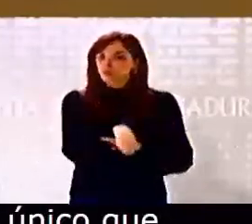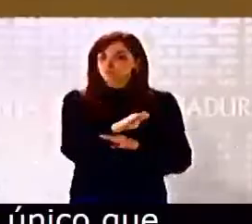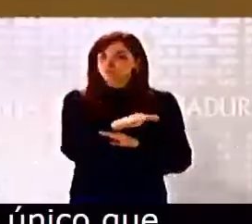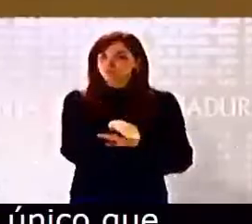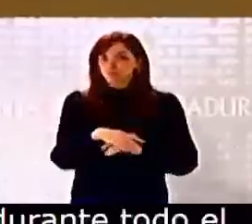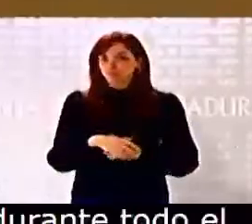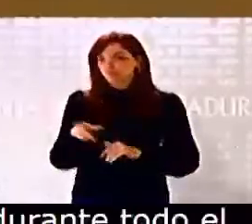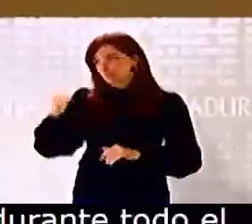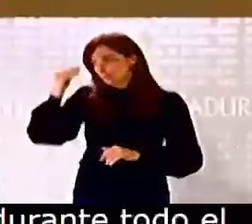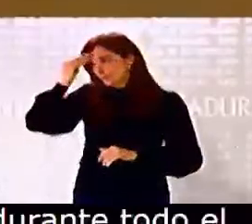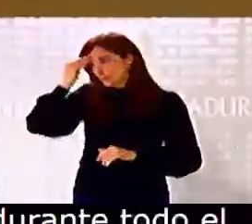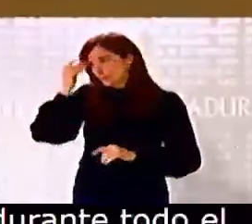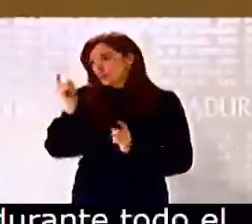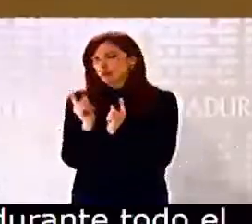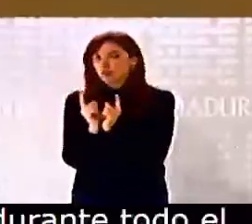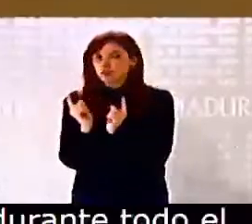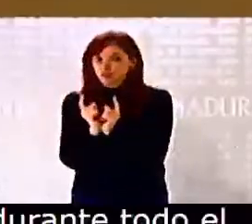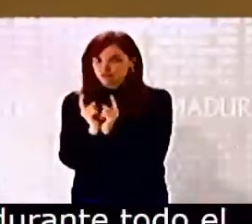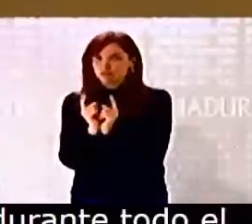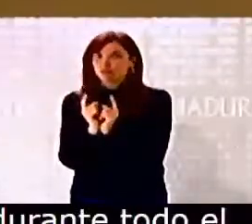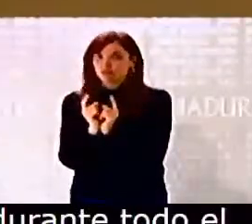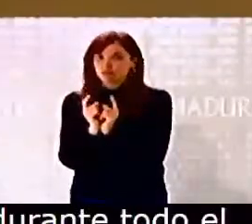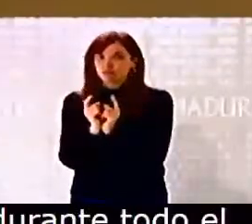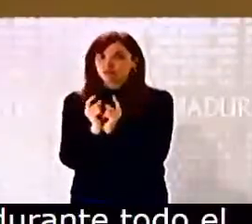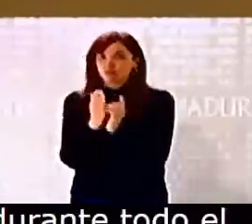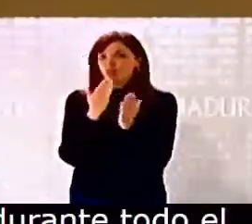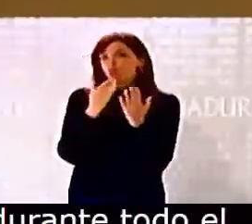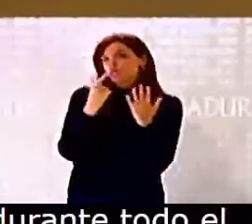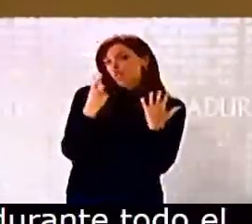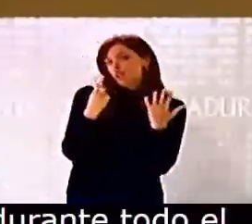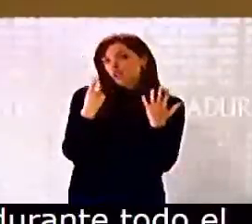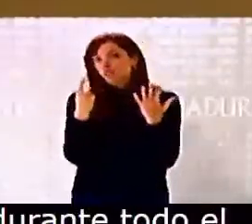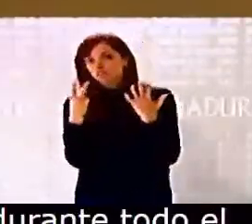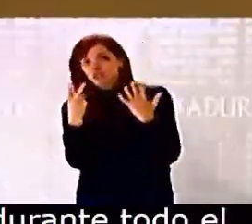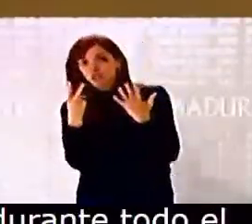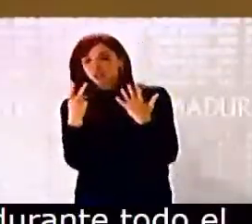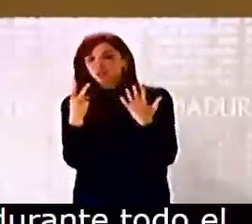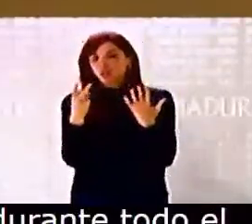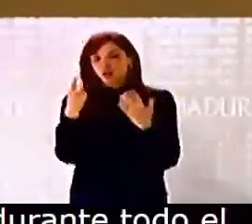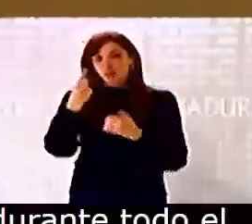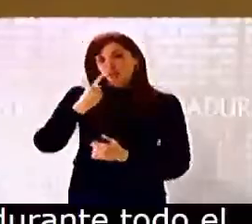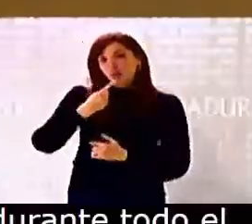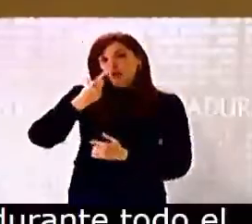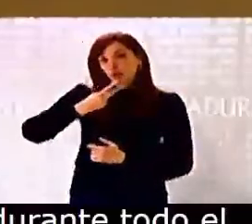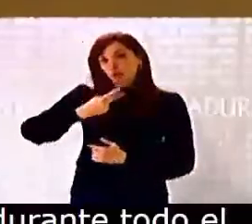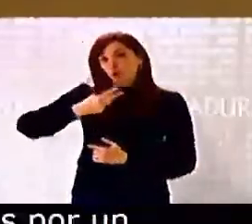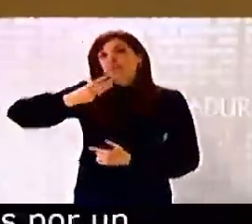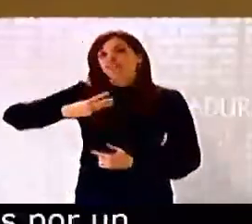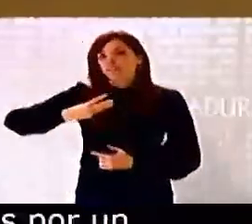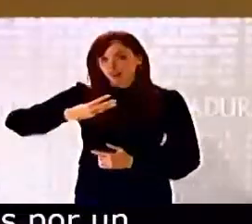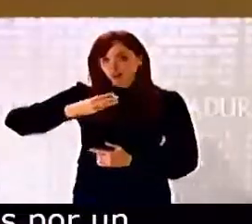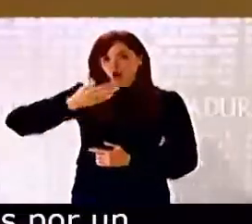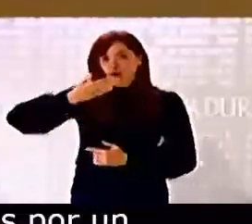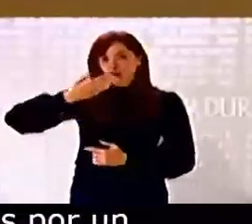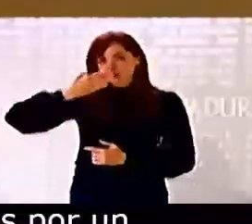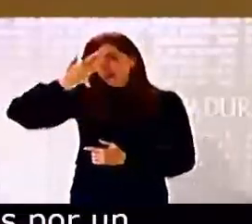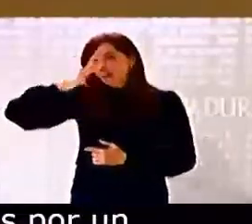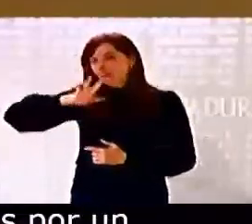que significa para los niños y niñas de 6 años, de 7, de primero de primaria, de segundo, de tercero, que cierren su